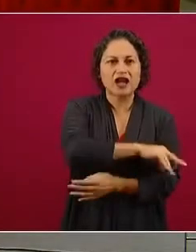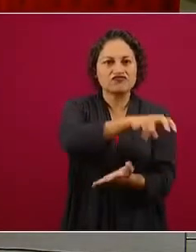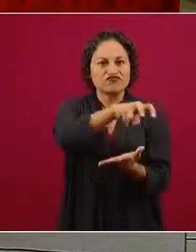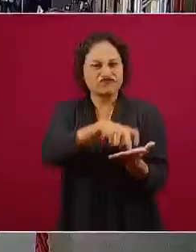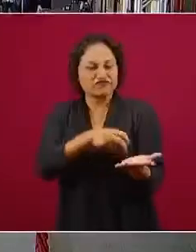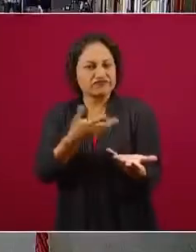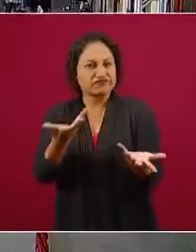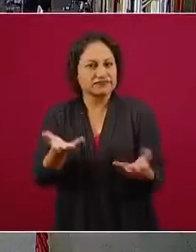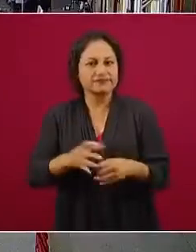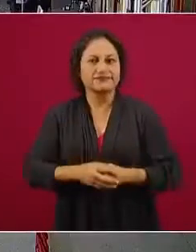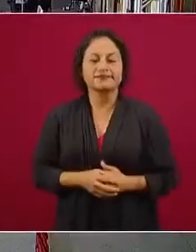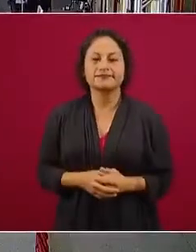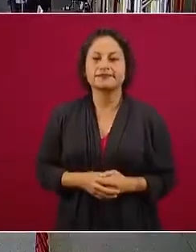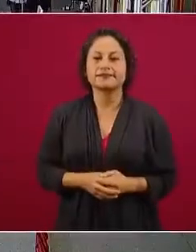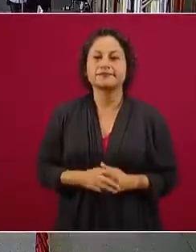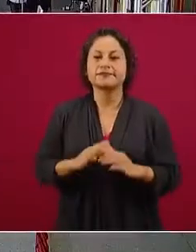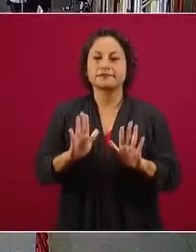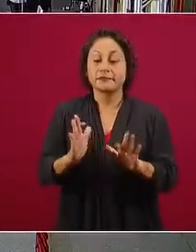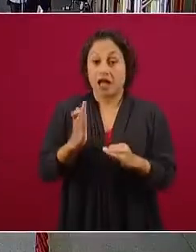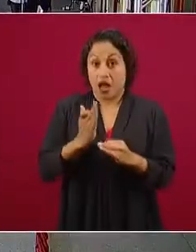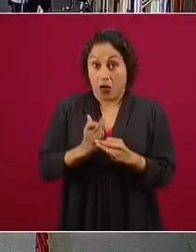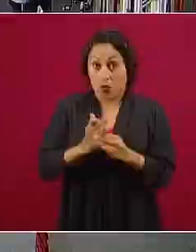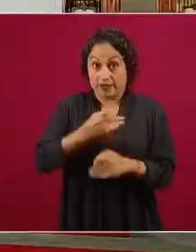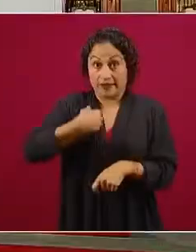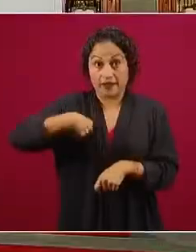lo que observamos es una